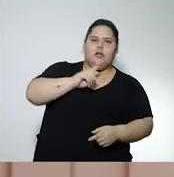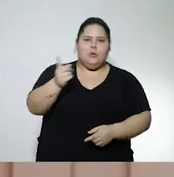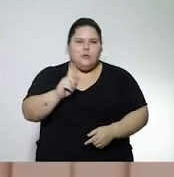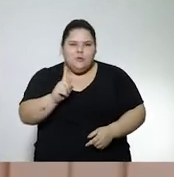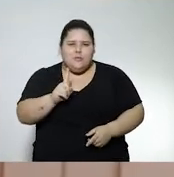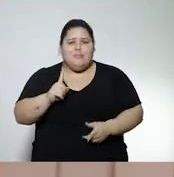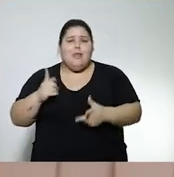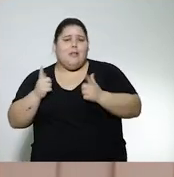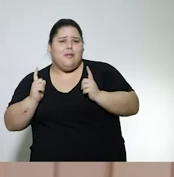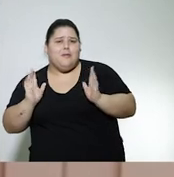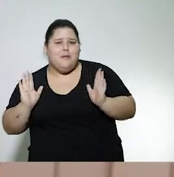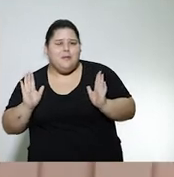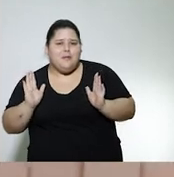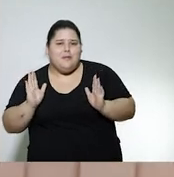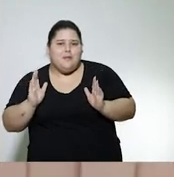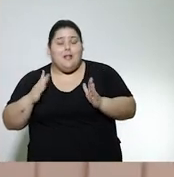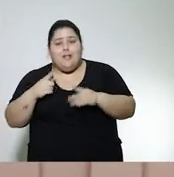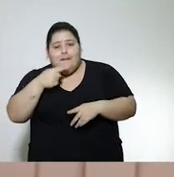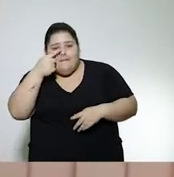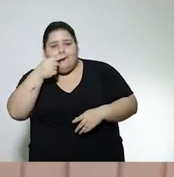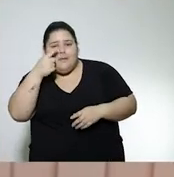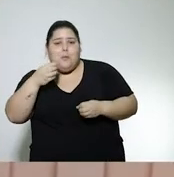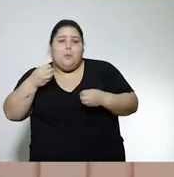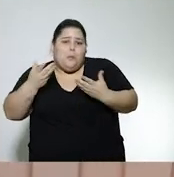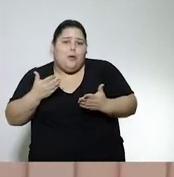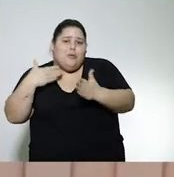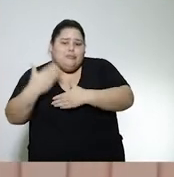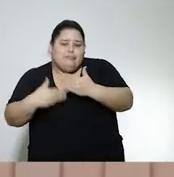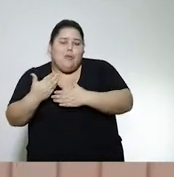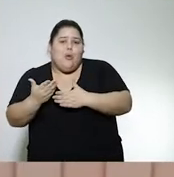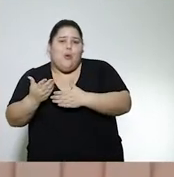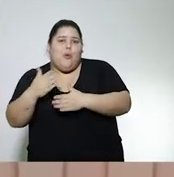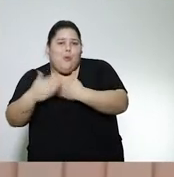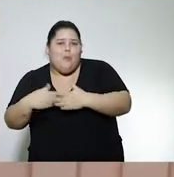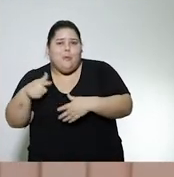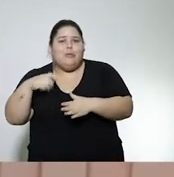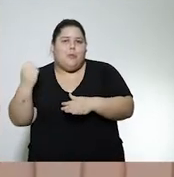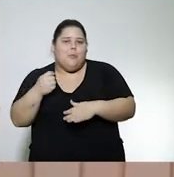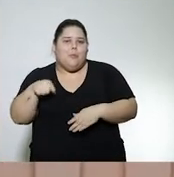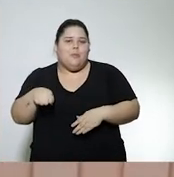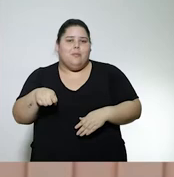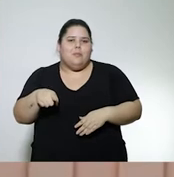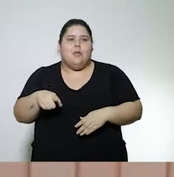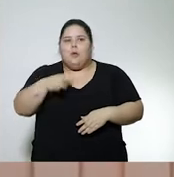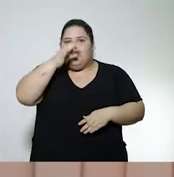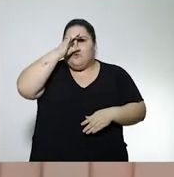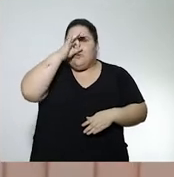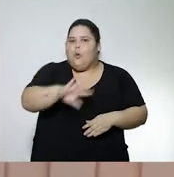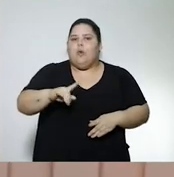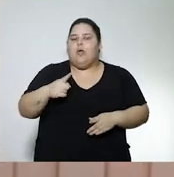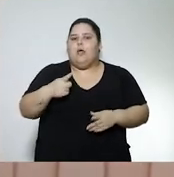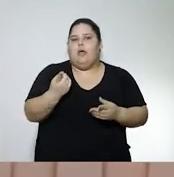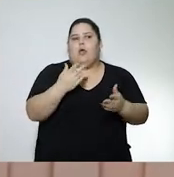como una carga. Es divertido jugar, es entretenido, y por eso lo hacemos, y por eso también es tan importante.